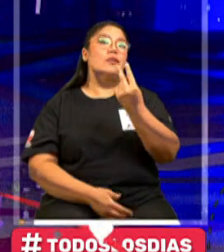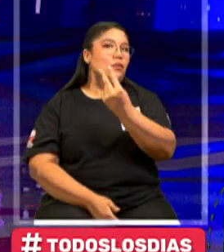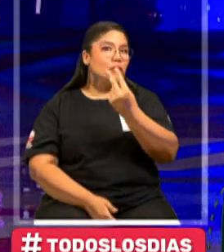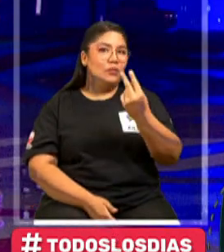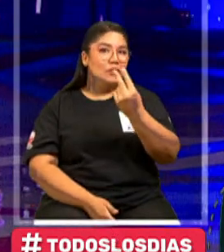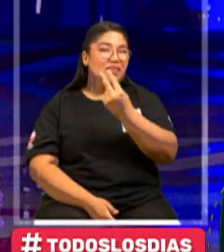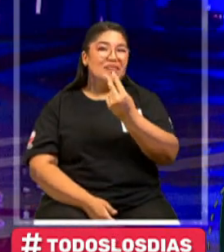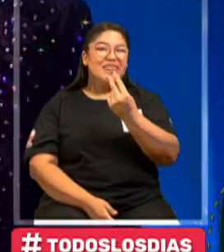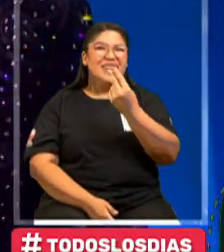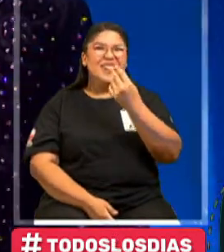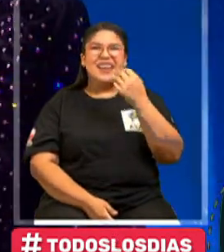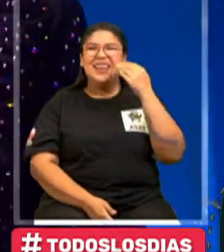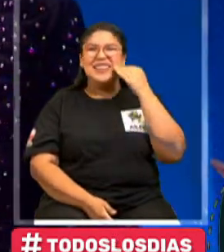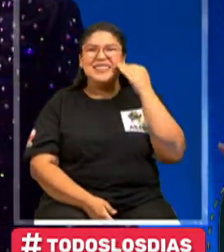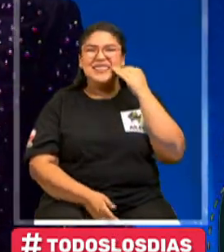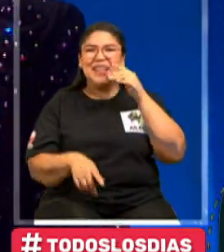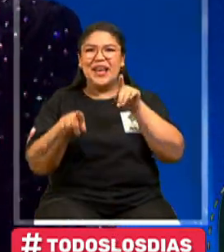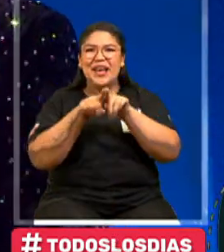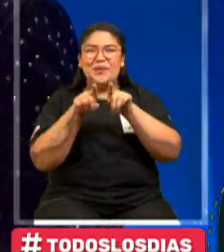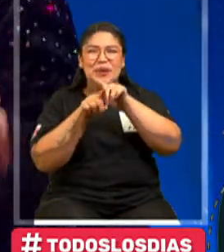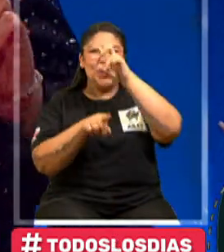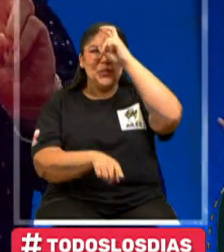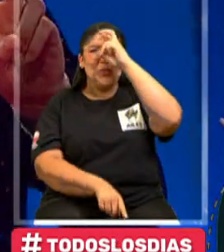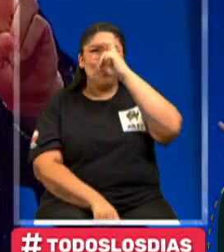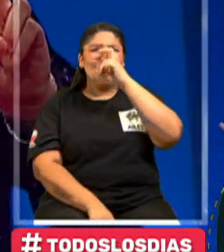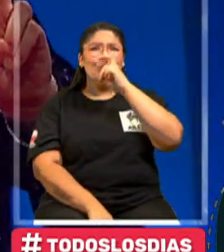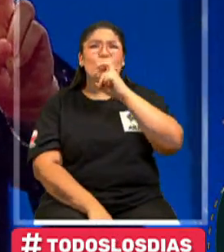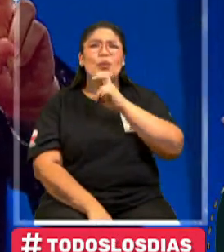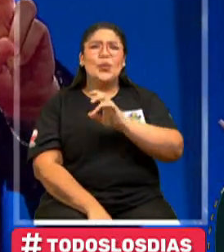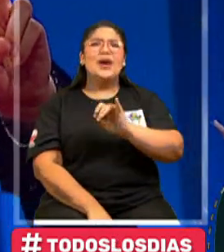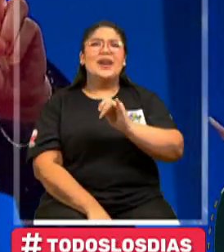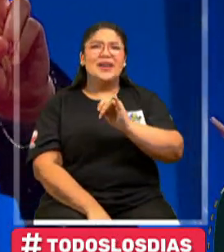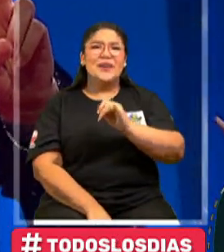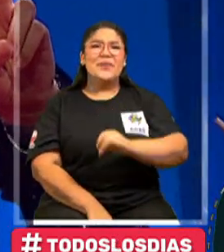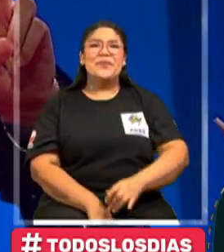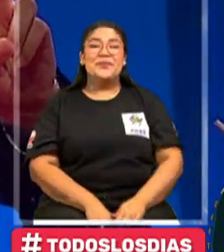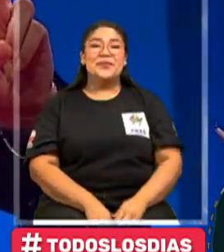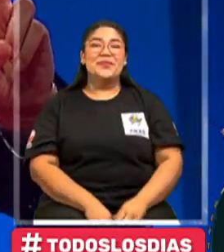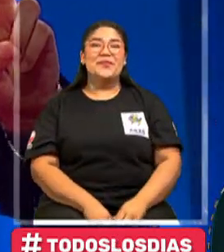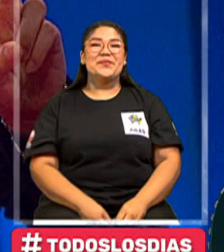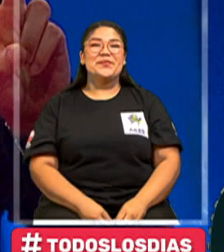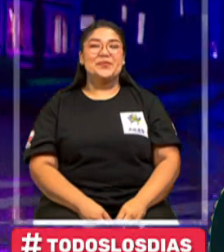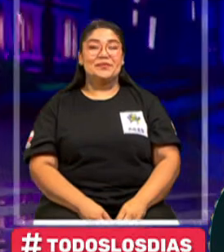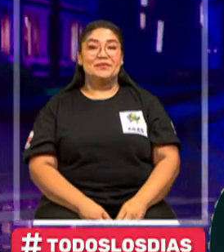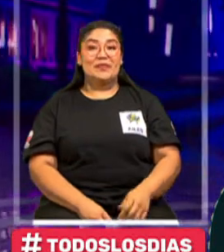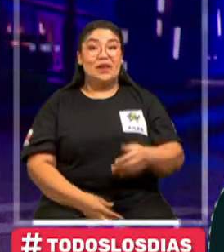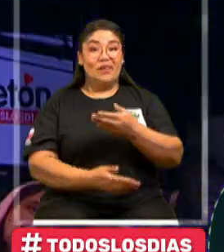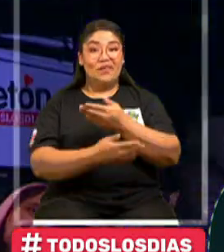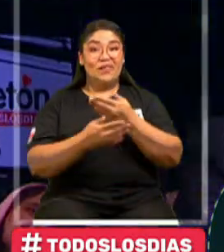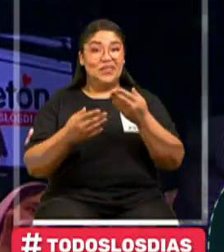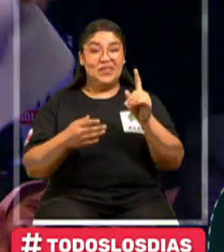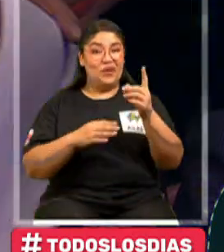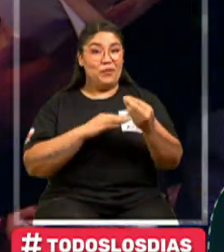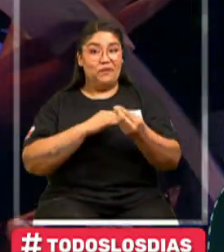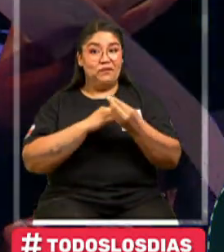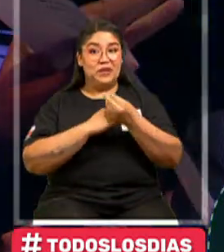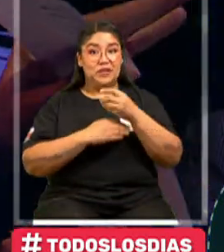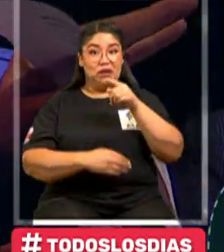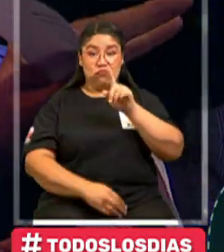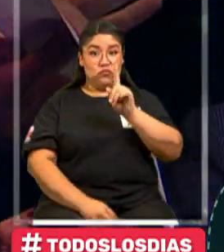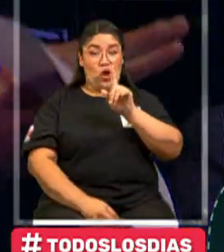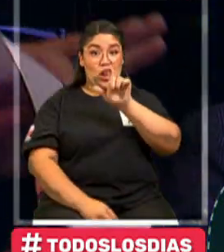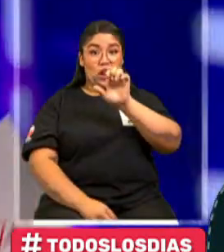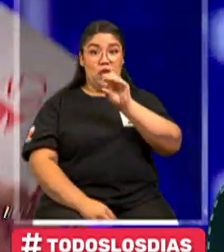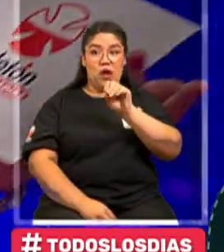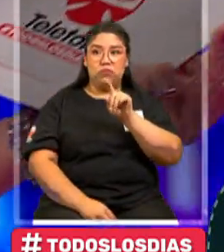Parecen hermanos así, absolutamente gemelos. Ahora, no, si no dicen que es él, no hay cómo saber.